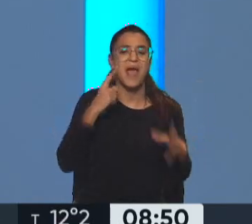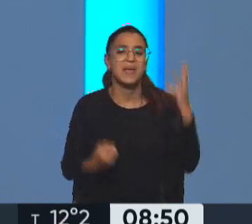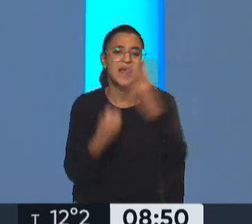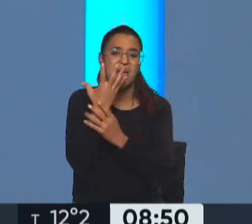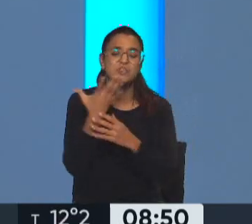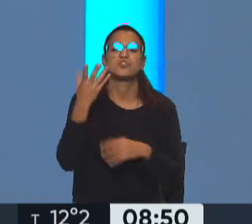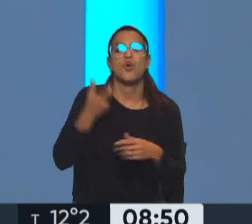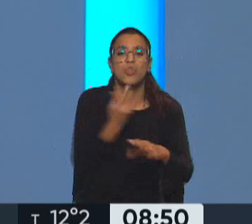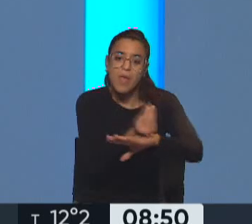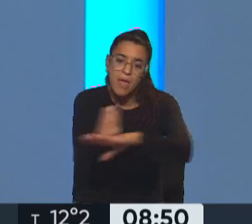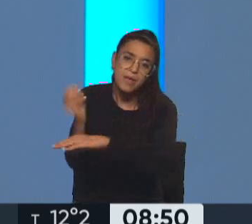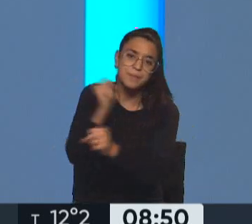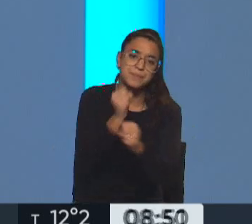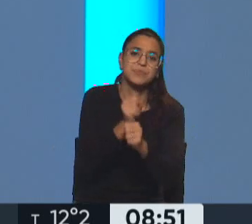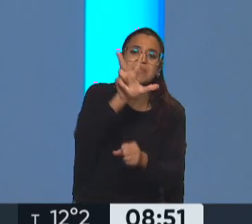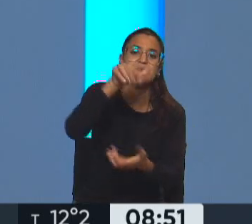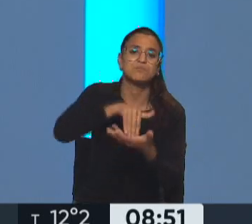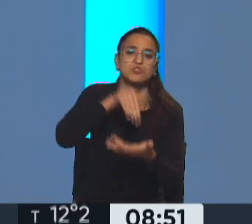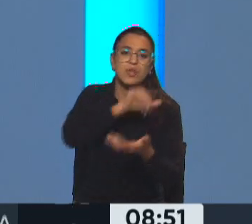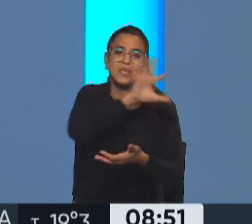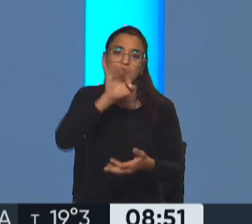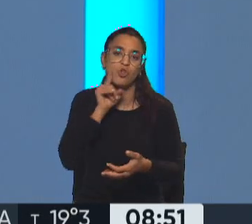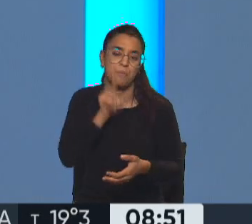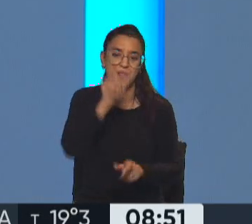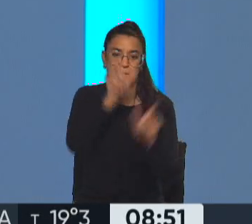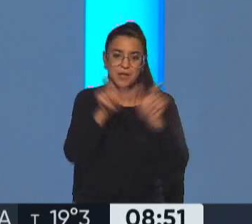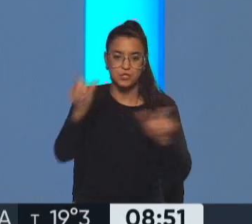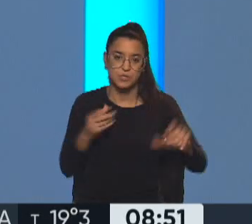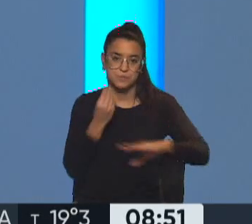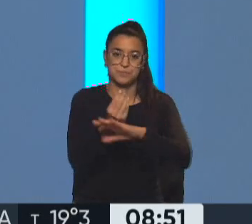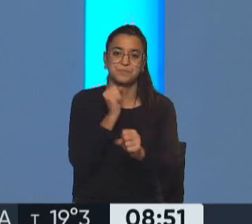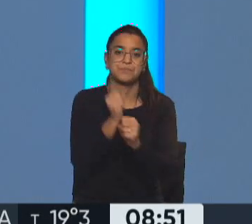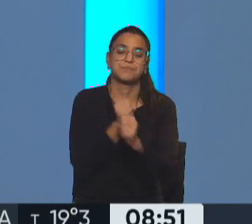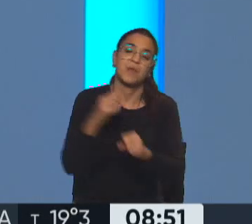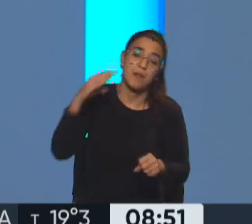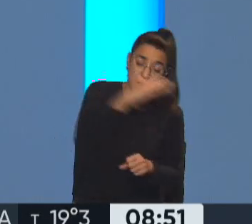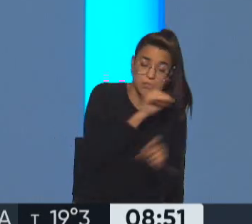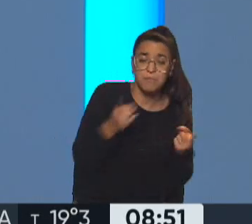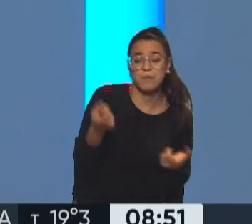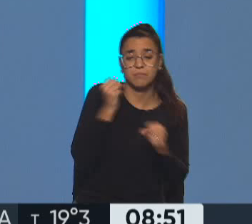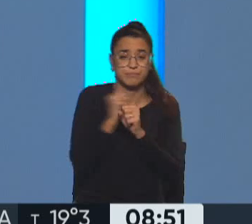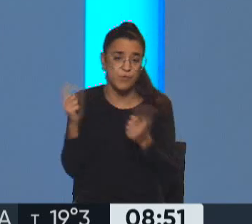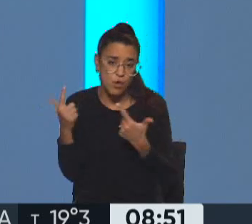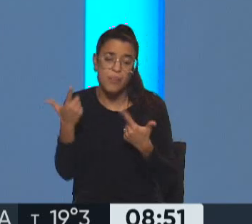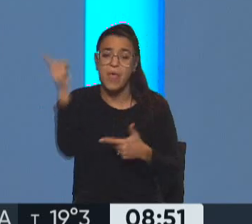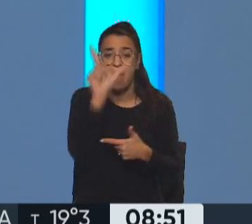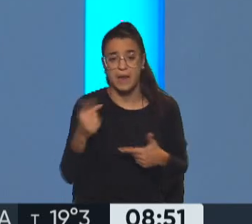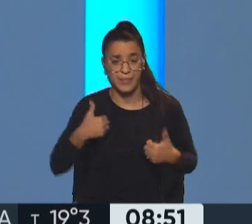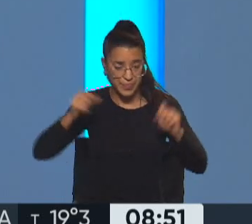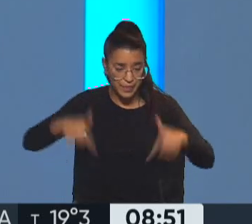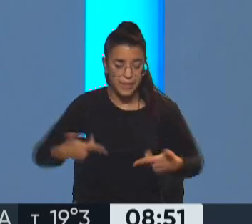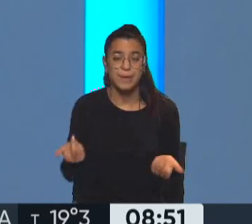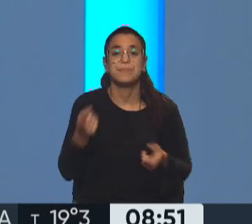empleo de trabajo de más de 3 millones y medio de trabajadores informales y desocupados de la república argentina